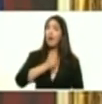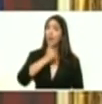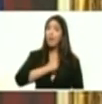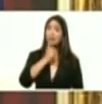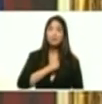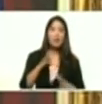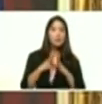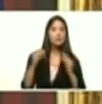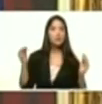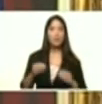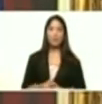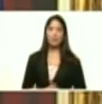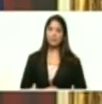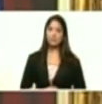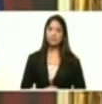eso,